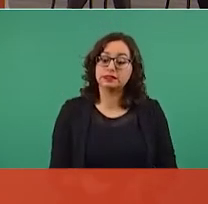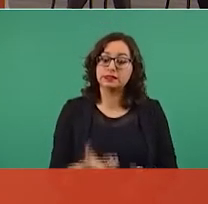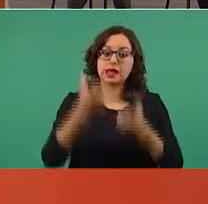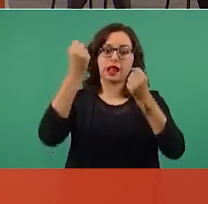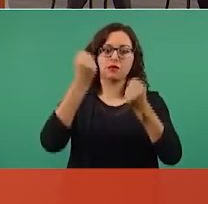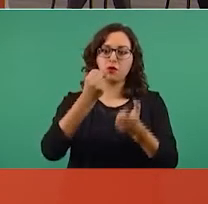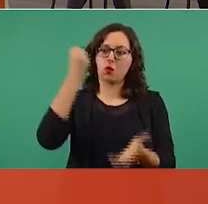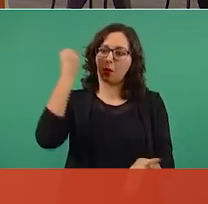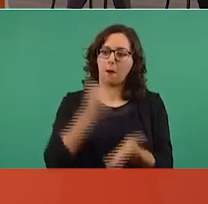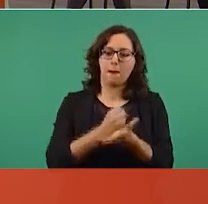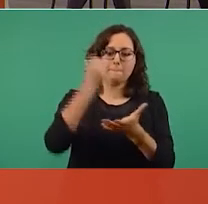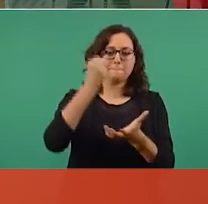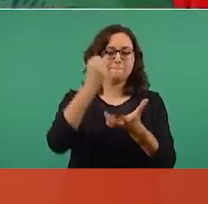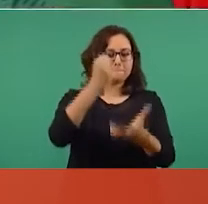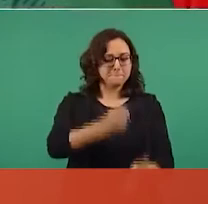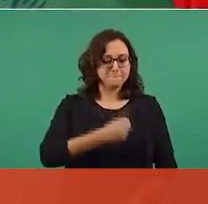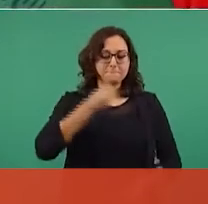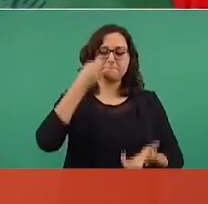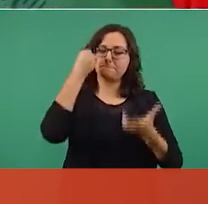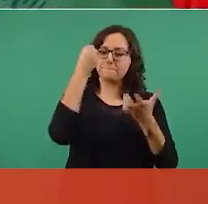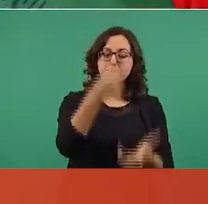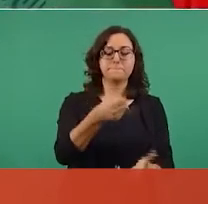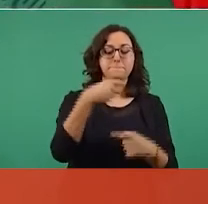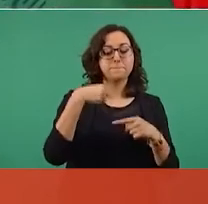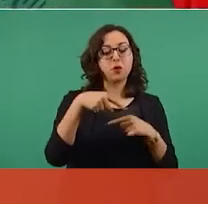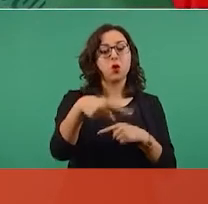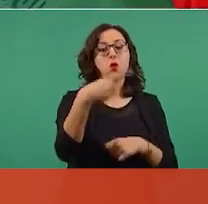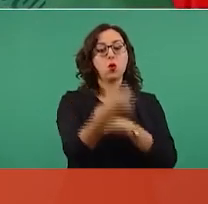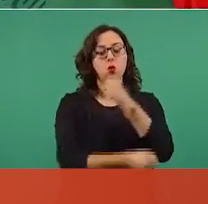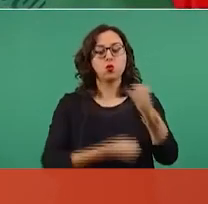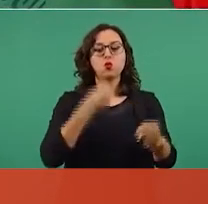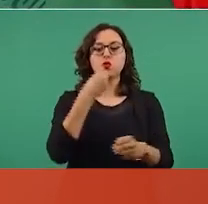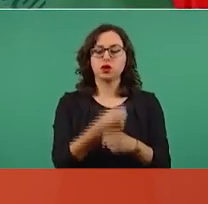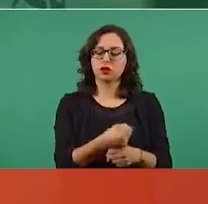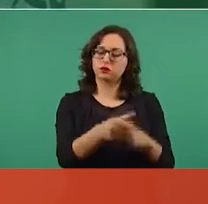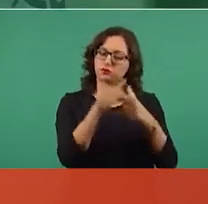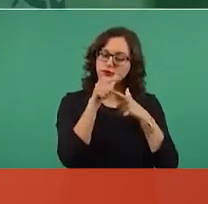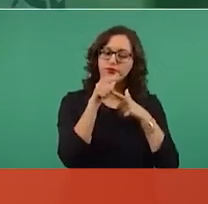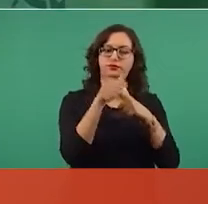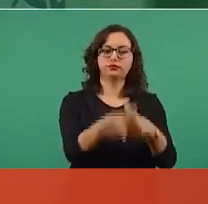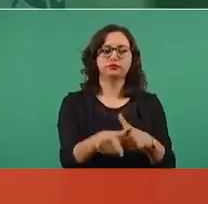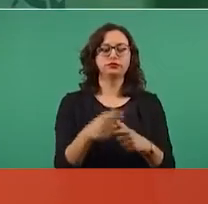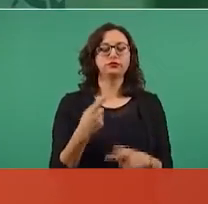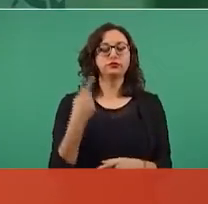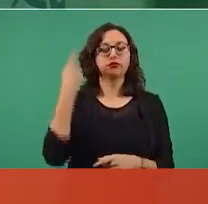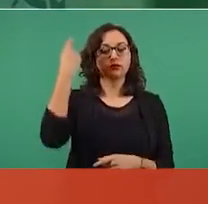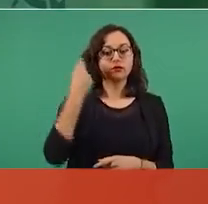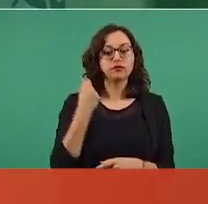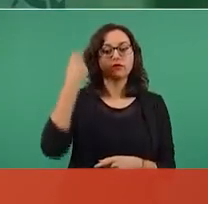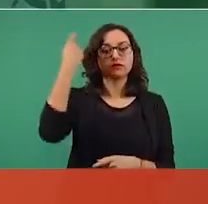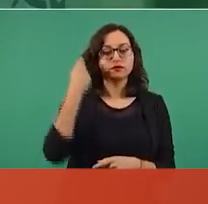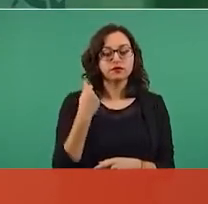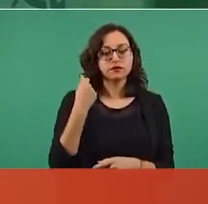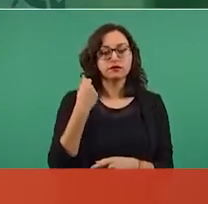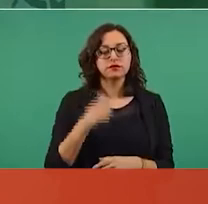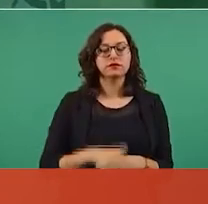ya está asegurado, como decía ayer, el que continúen las pensiones,